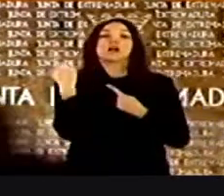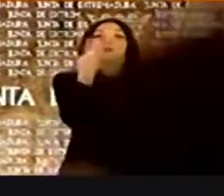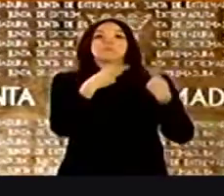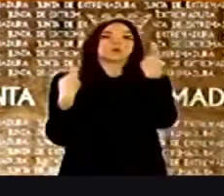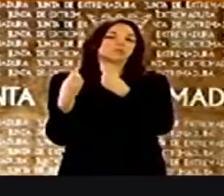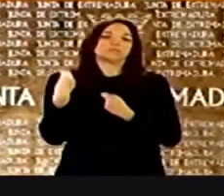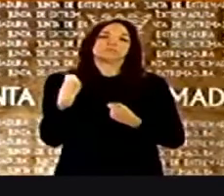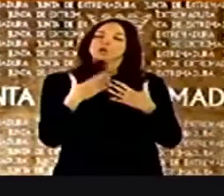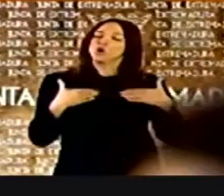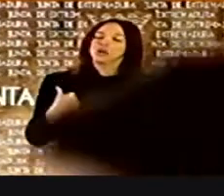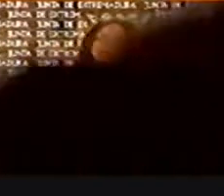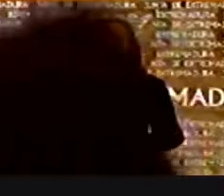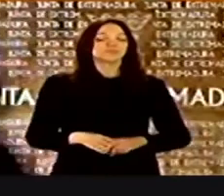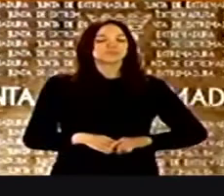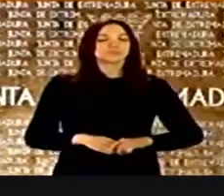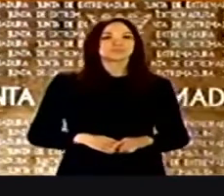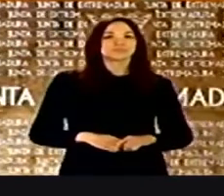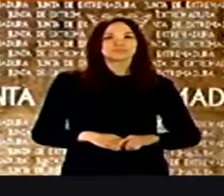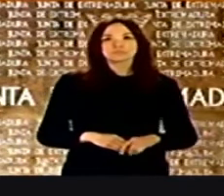oportuno.